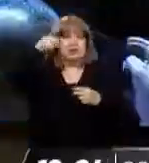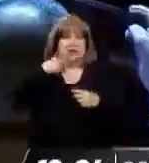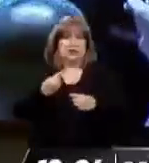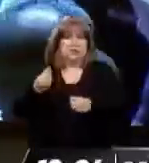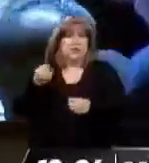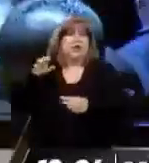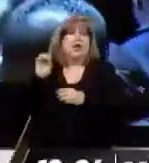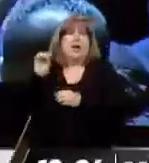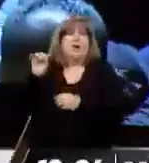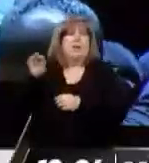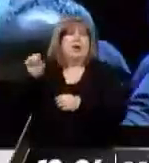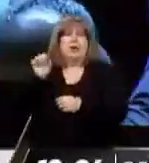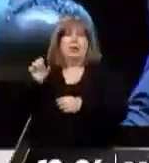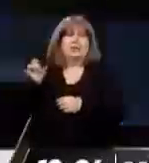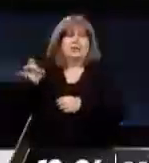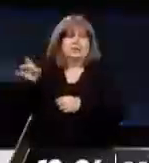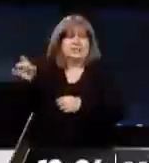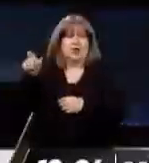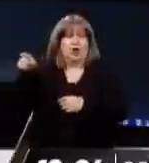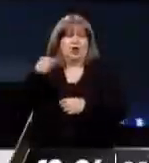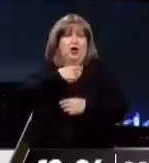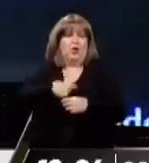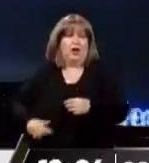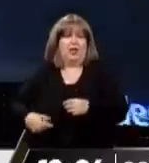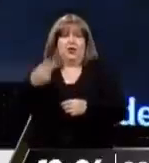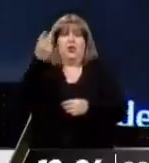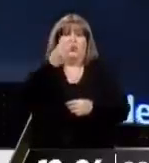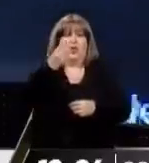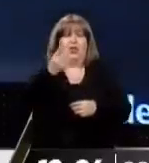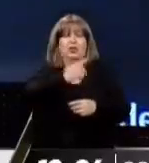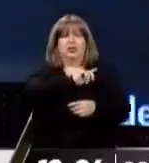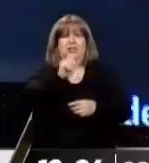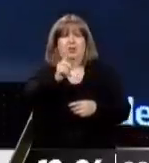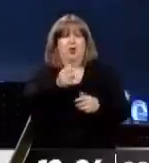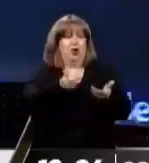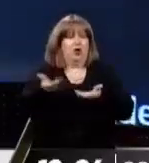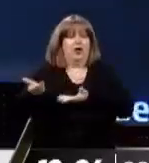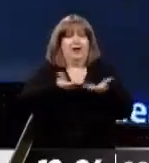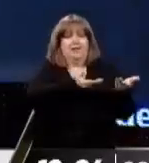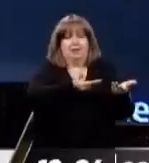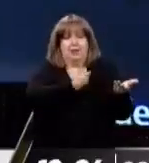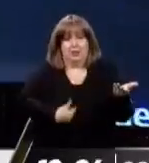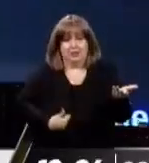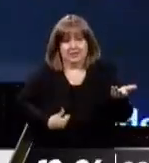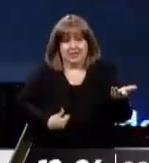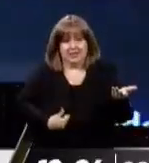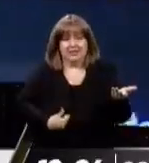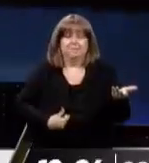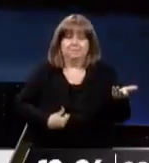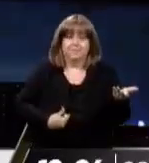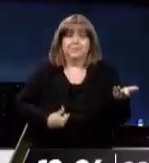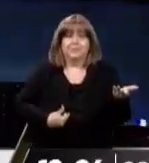qué se había tratado el pronunciamiento del presidente sobre el Portezuelo del Viento, que había sido un laudo en procura de un cuidado ambiental y